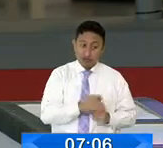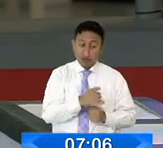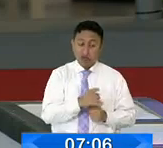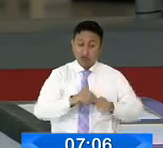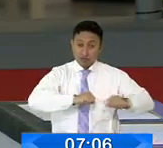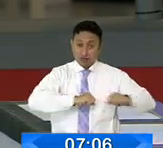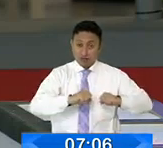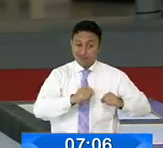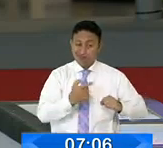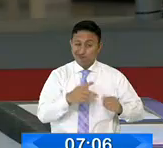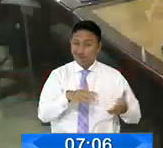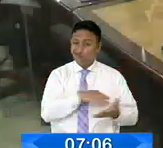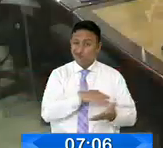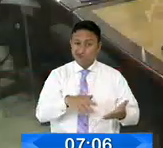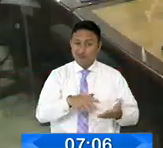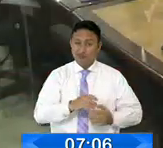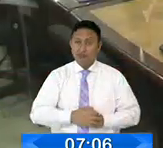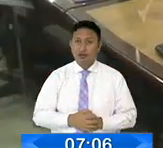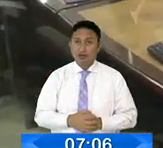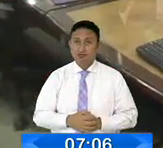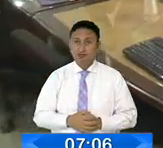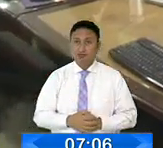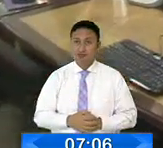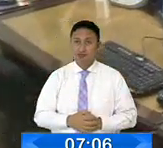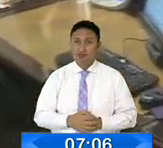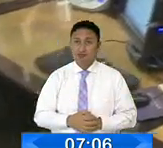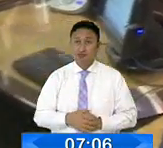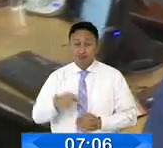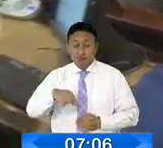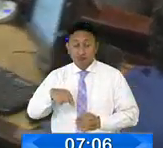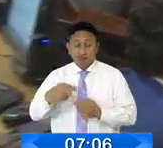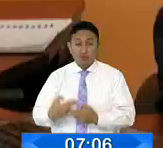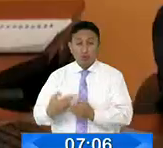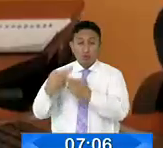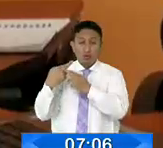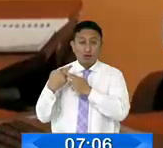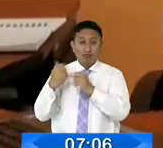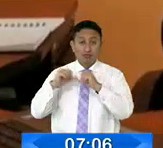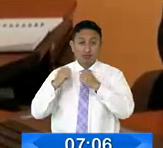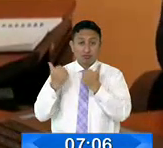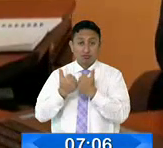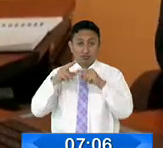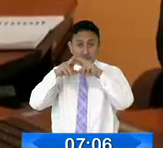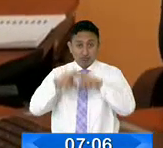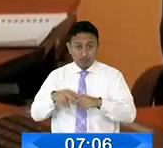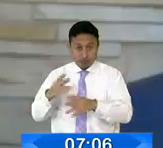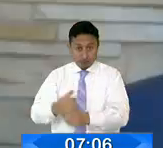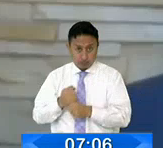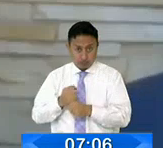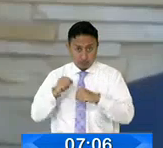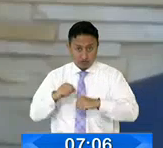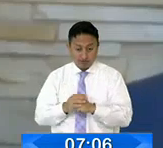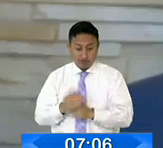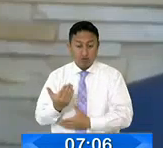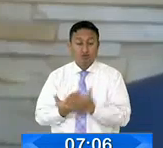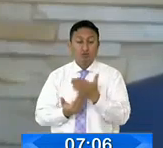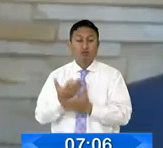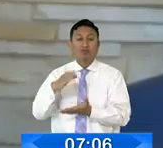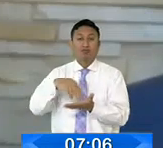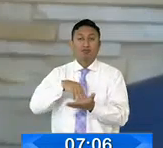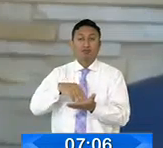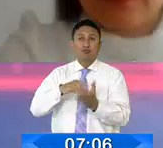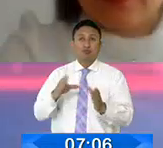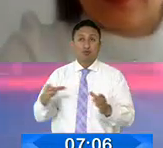entredicho. Que van a recuperar el rol fiscalizador de la Asamblea, aseguran los nuevos integrantes de la Comisión